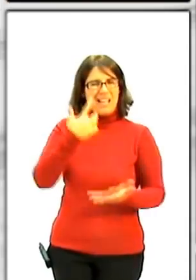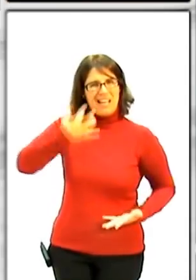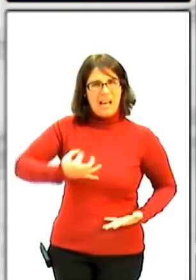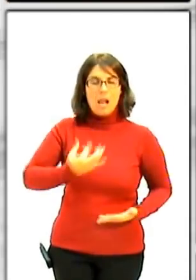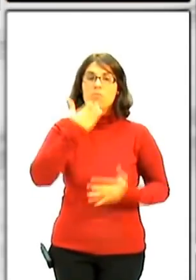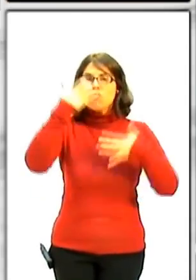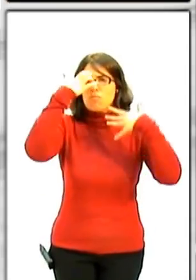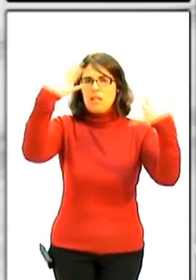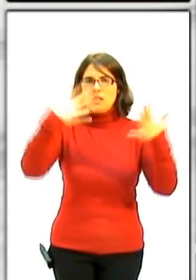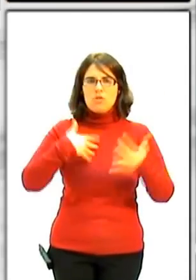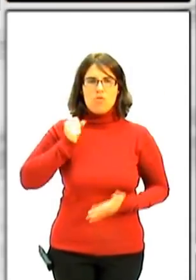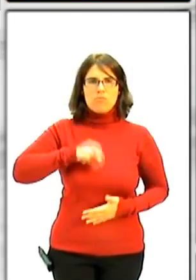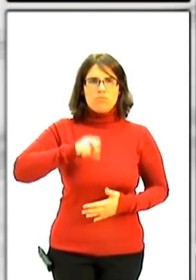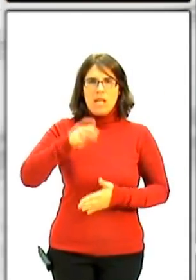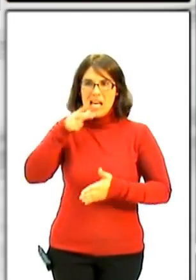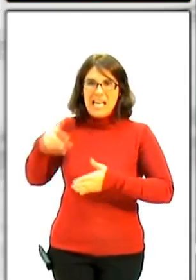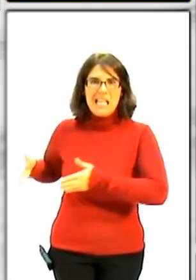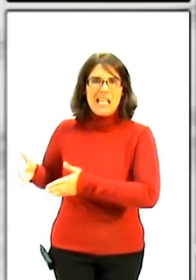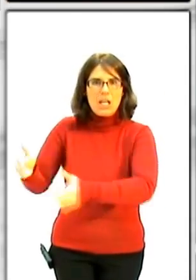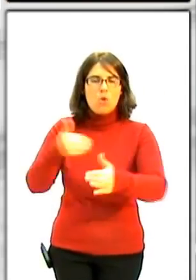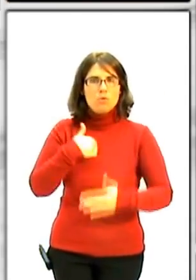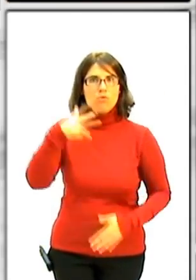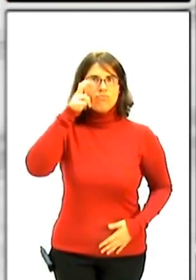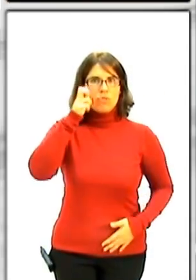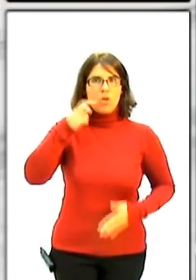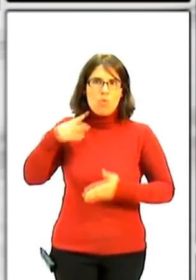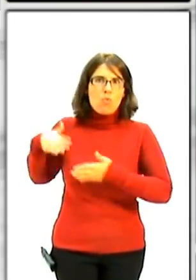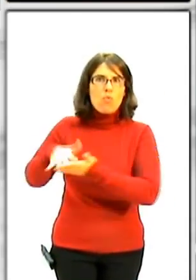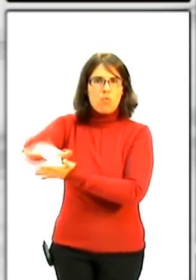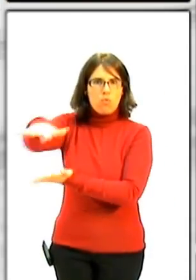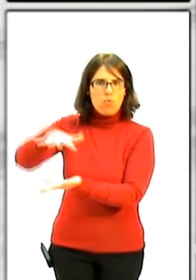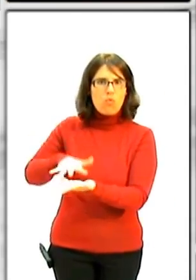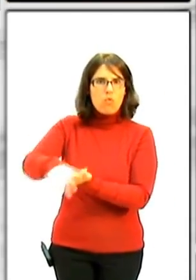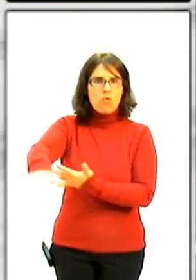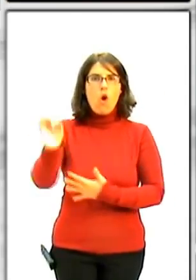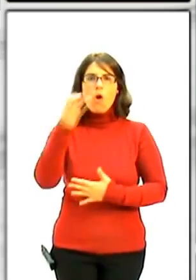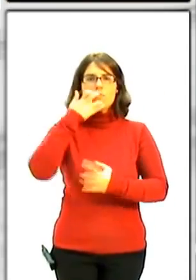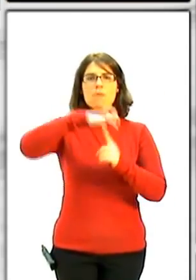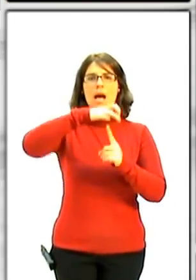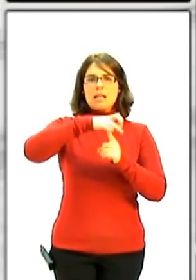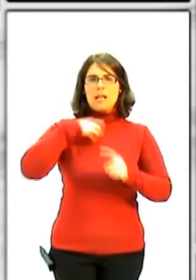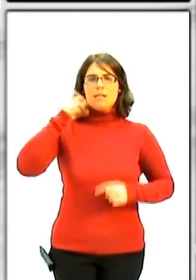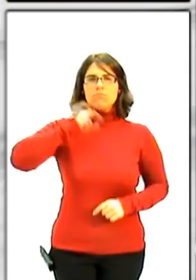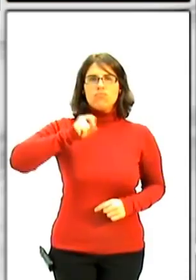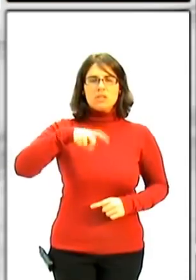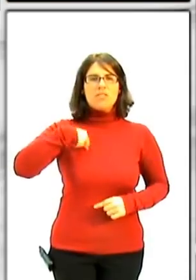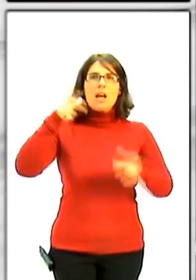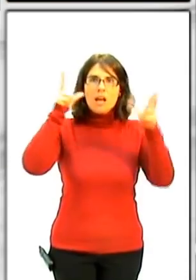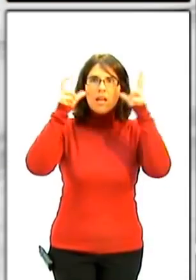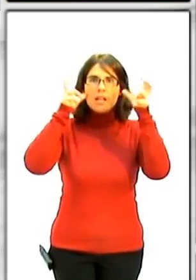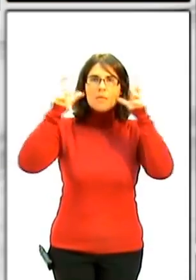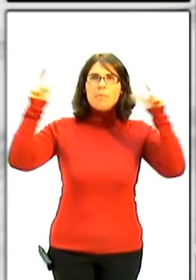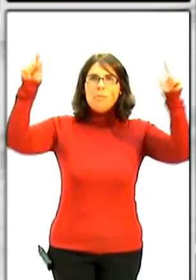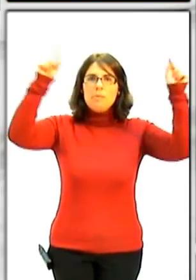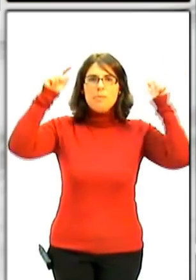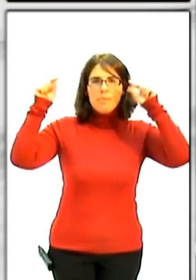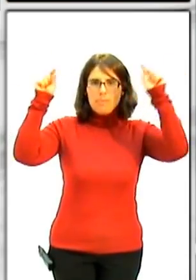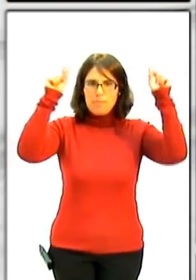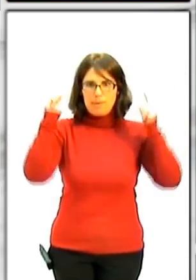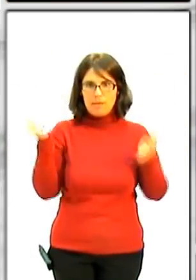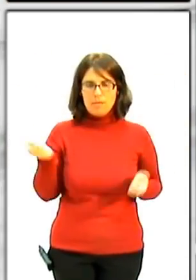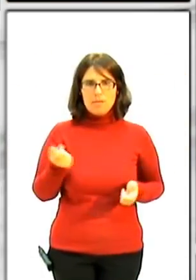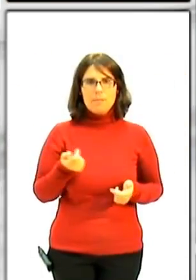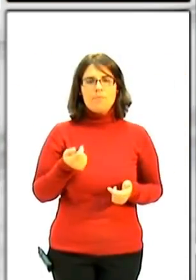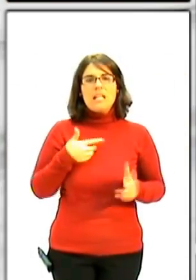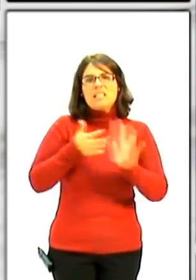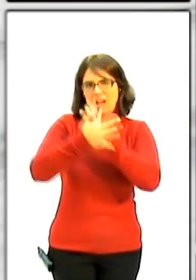pasamos por un río y vemos el sonido de un río. Pasamos por un parque, pues sonidos de pajaritos. Esto no quiere decir que sea así, sino que posiblemente